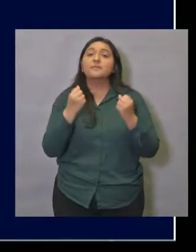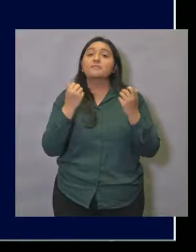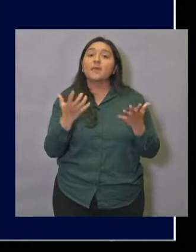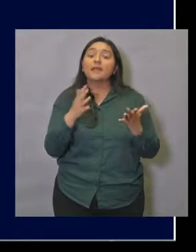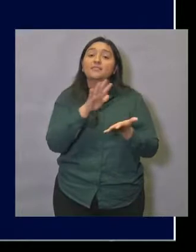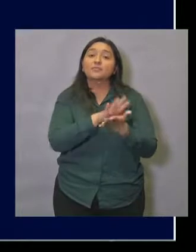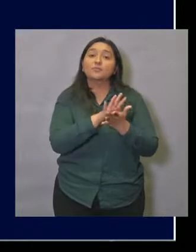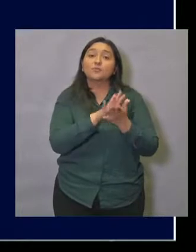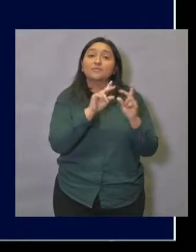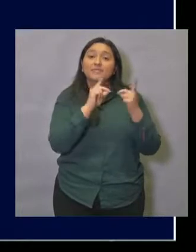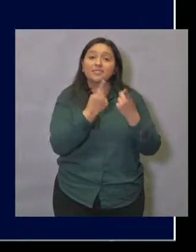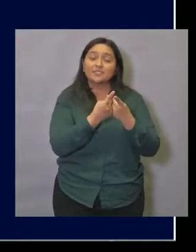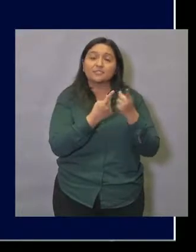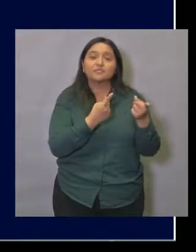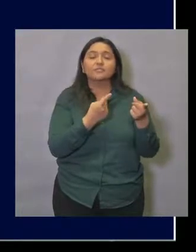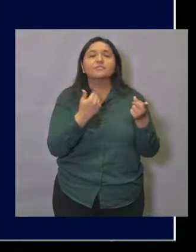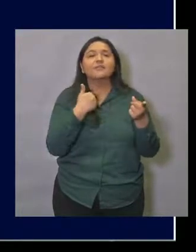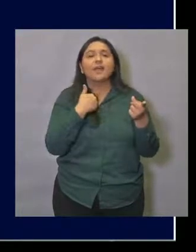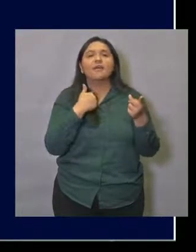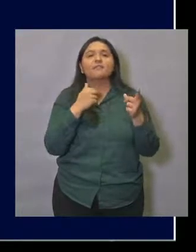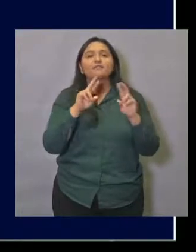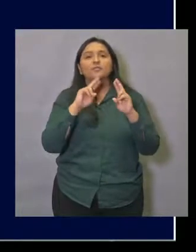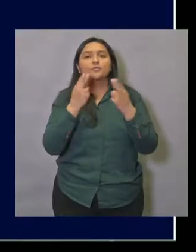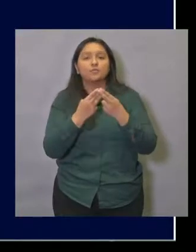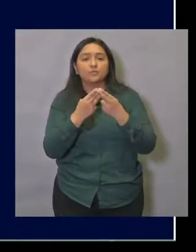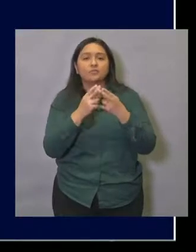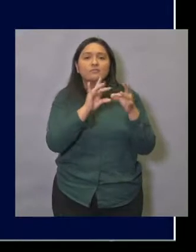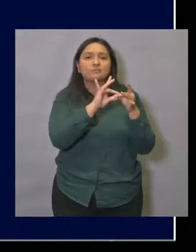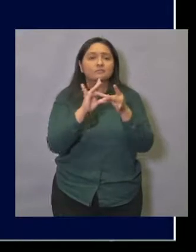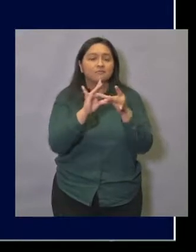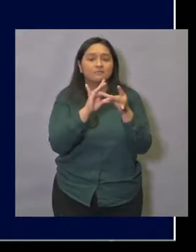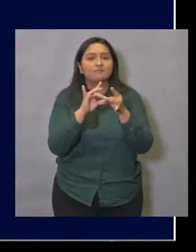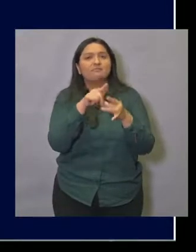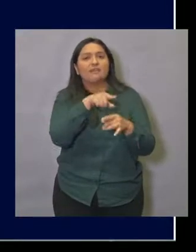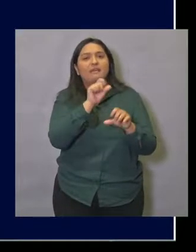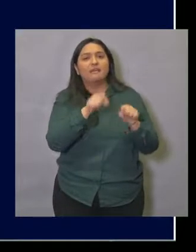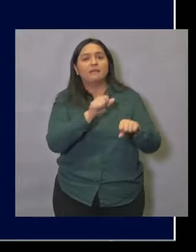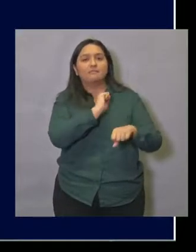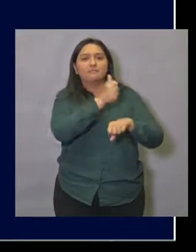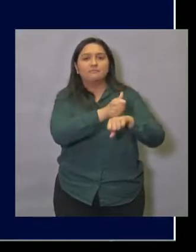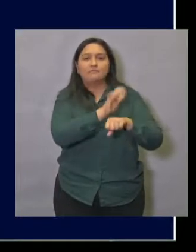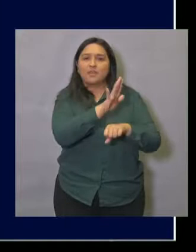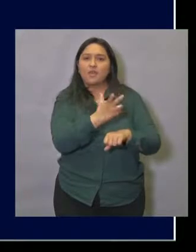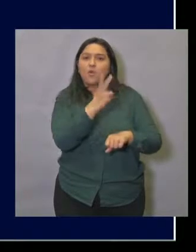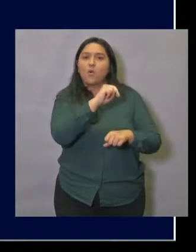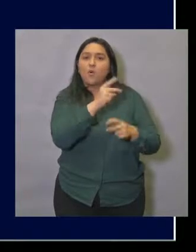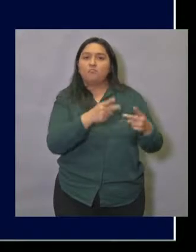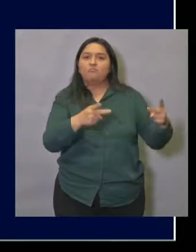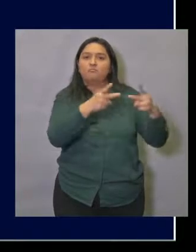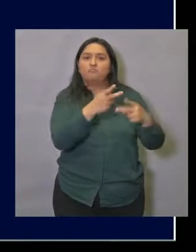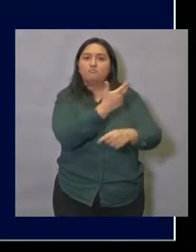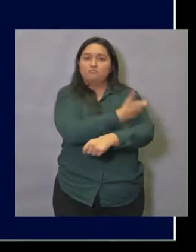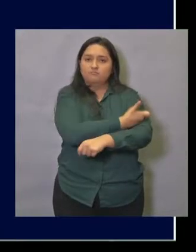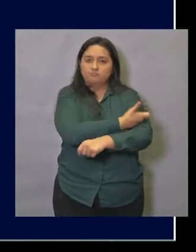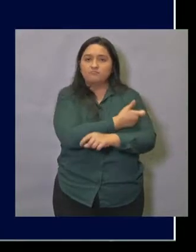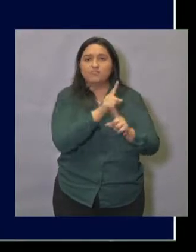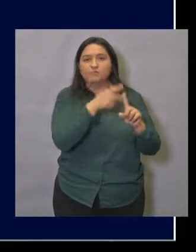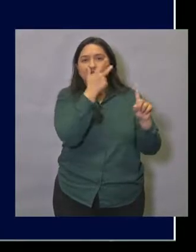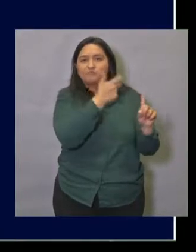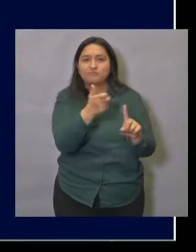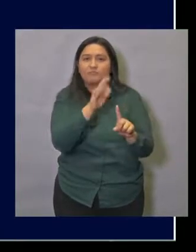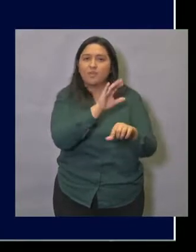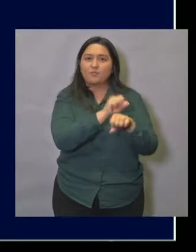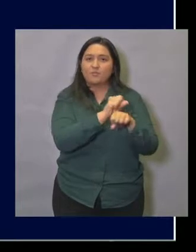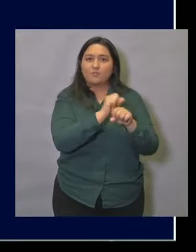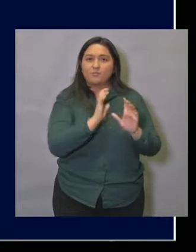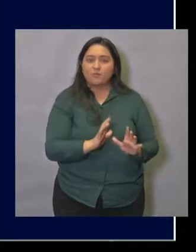tienen asociaciones y la capacidad de crear sus propios puntos de dispensación para vacunar a su fuerza laboral. Las